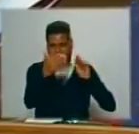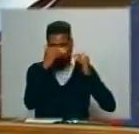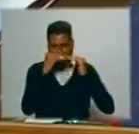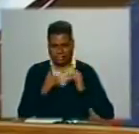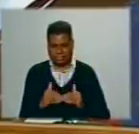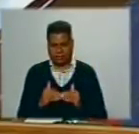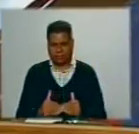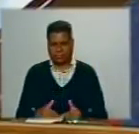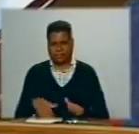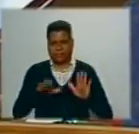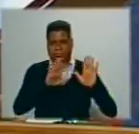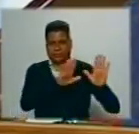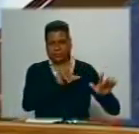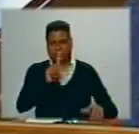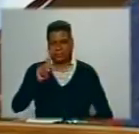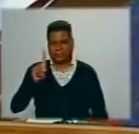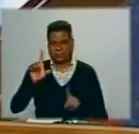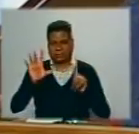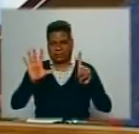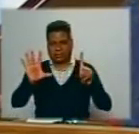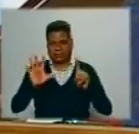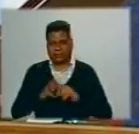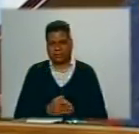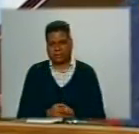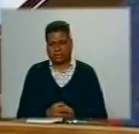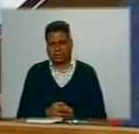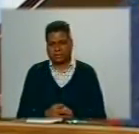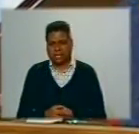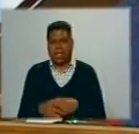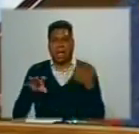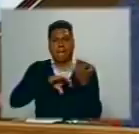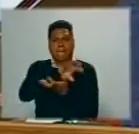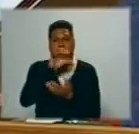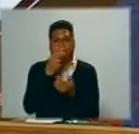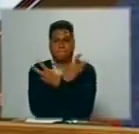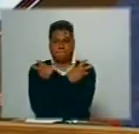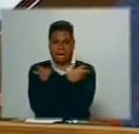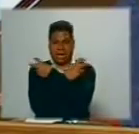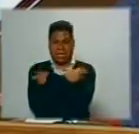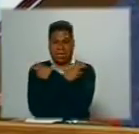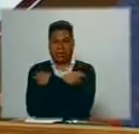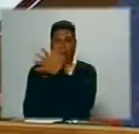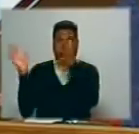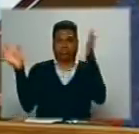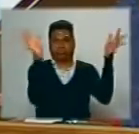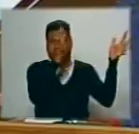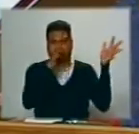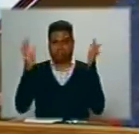Artículo 16. Peligro de contaminación ambiental. Comprobada por cualquier medio idóneo la peligrosidad,